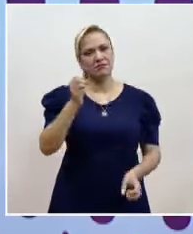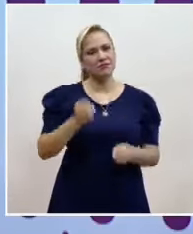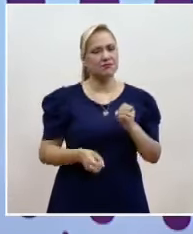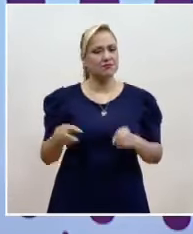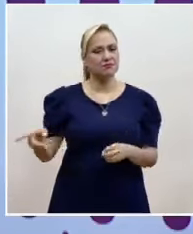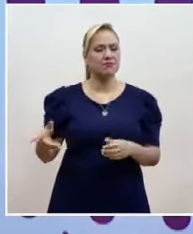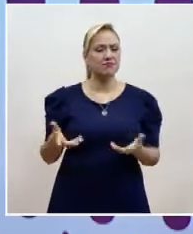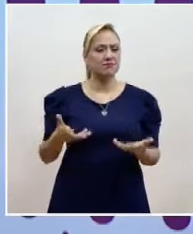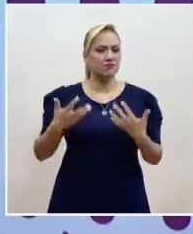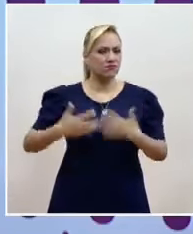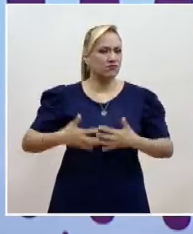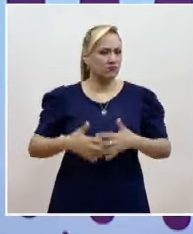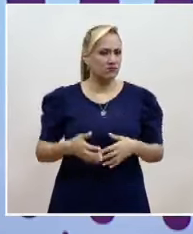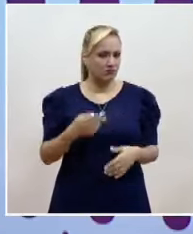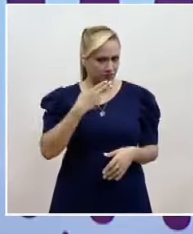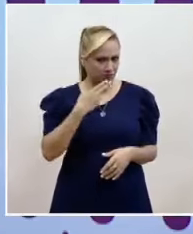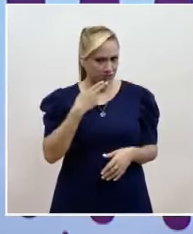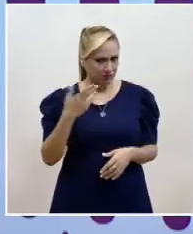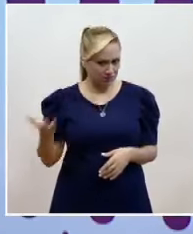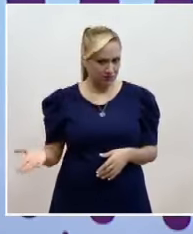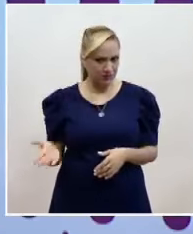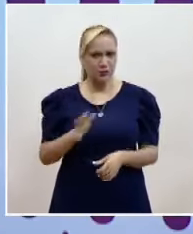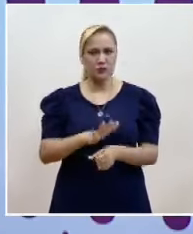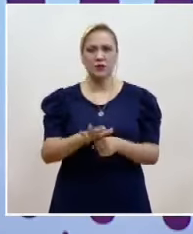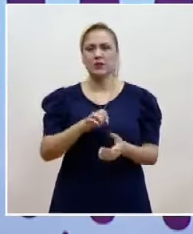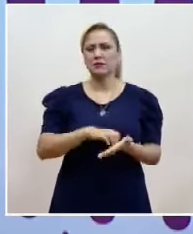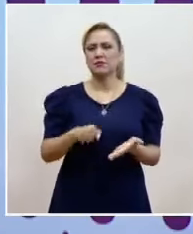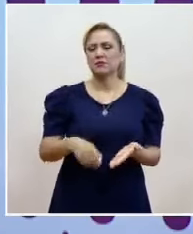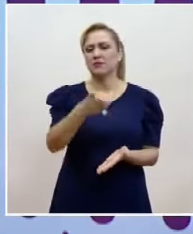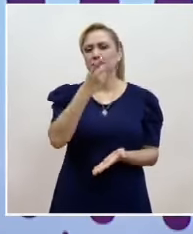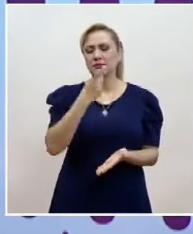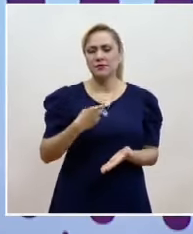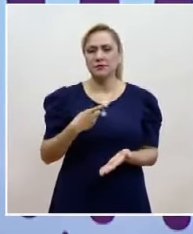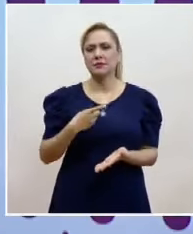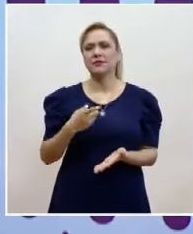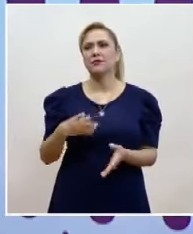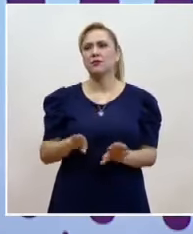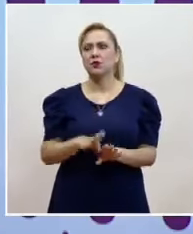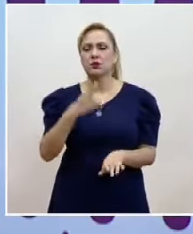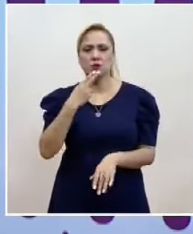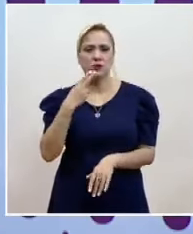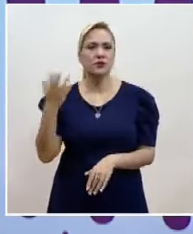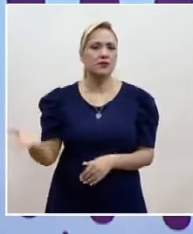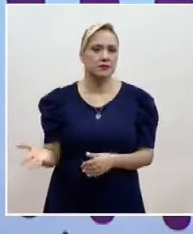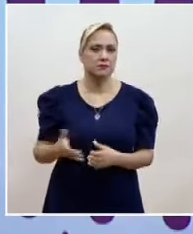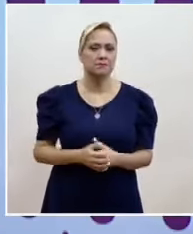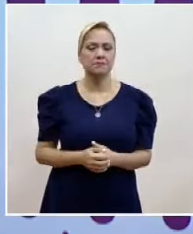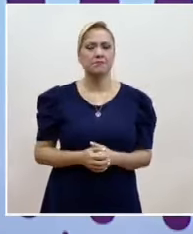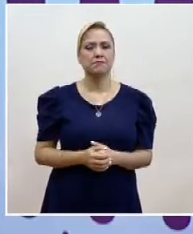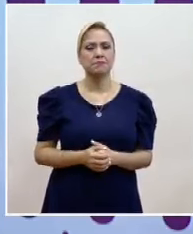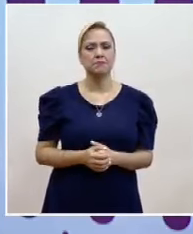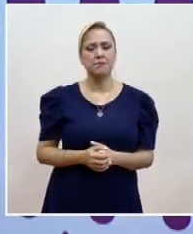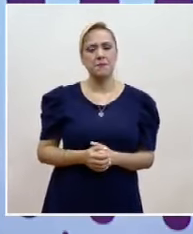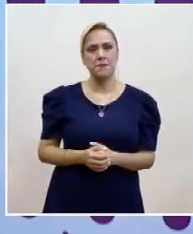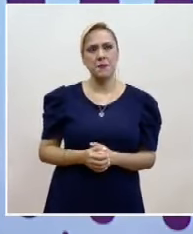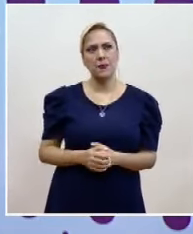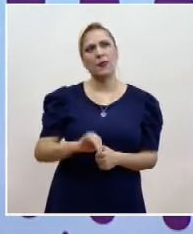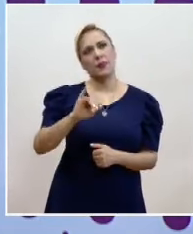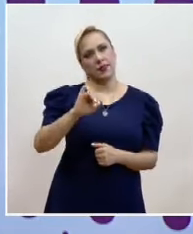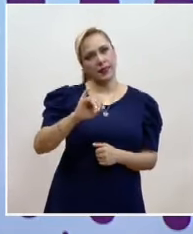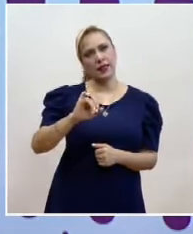la inteligencia artificial? Digamos, ¿qué ejemplo nos podrías dar en la práctica cómo se está utilizando la inteligencia artificial? Sí,